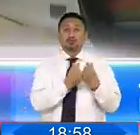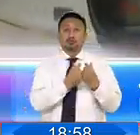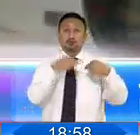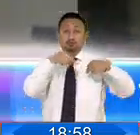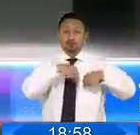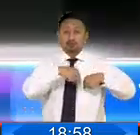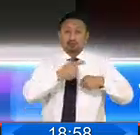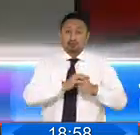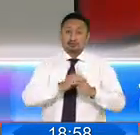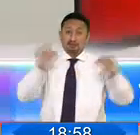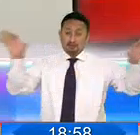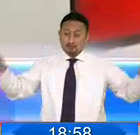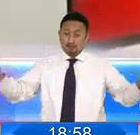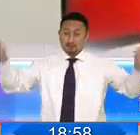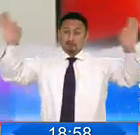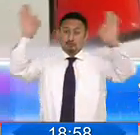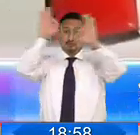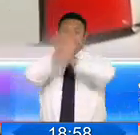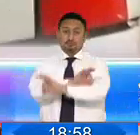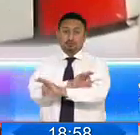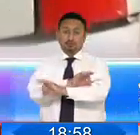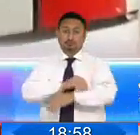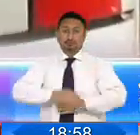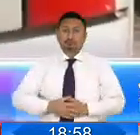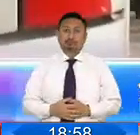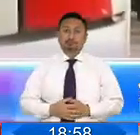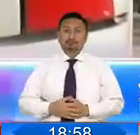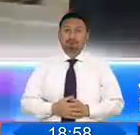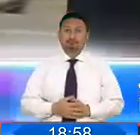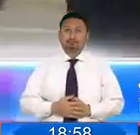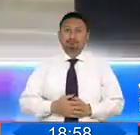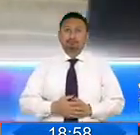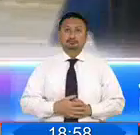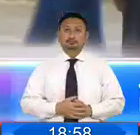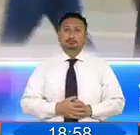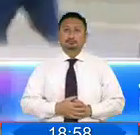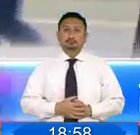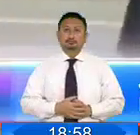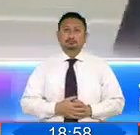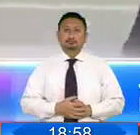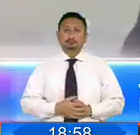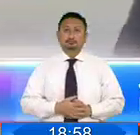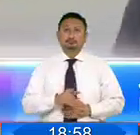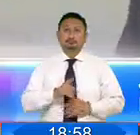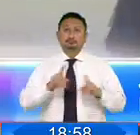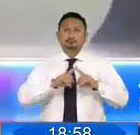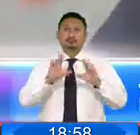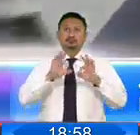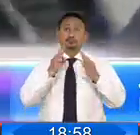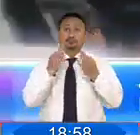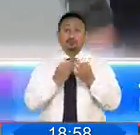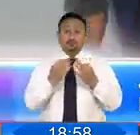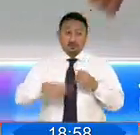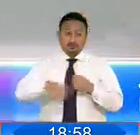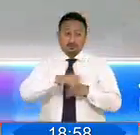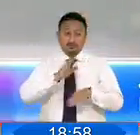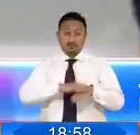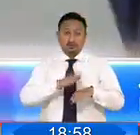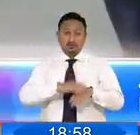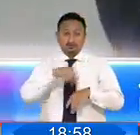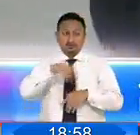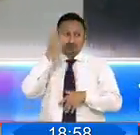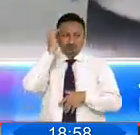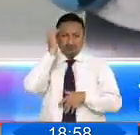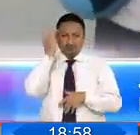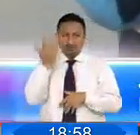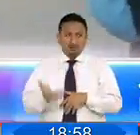desde la penitenciaría para ingresar hasta la regional. Pero la presencia de los familiares respondía también a una